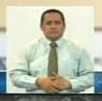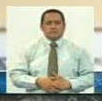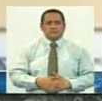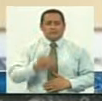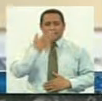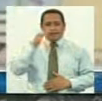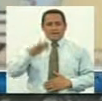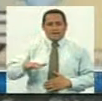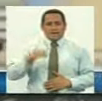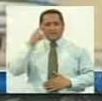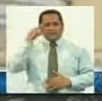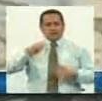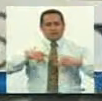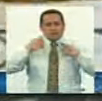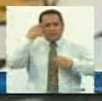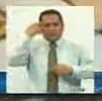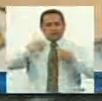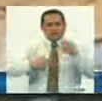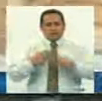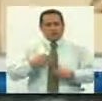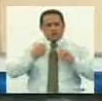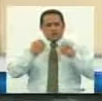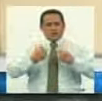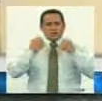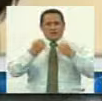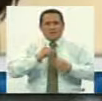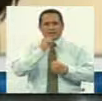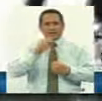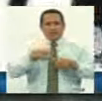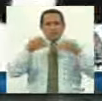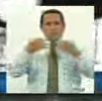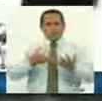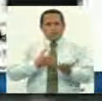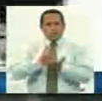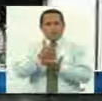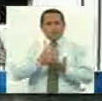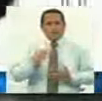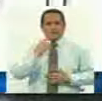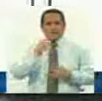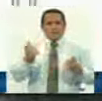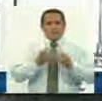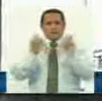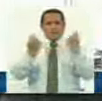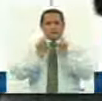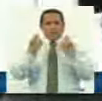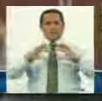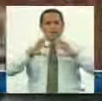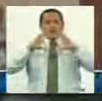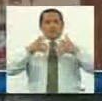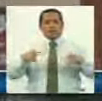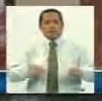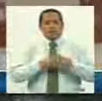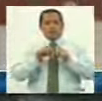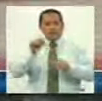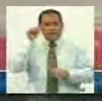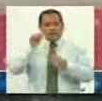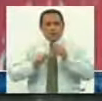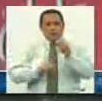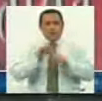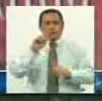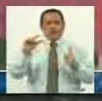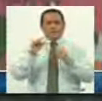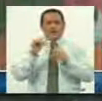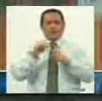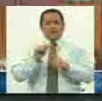La niña irreverente que lucha contra la injusticia cumple 50 años. Mafalda está de fiesta y el mundo entero celebra recordando aquellas